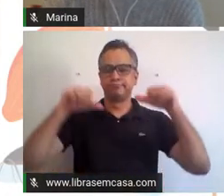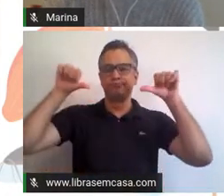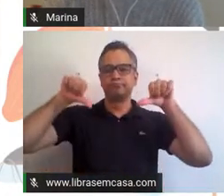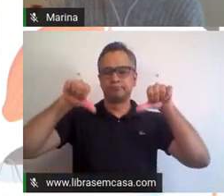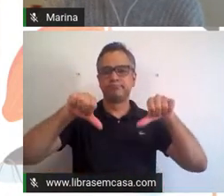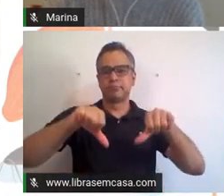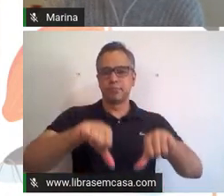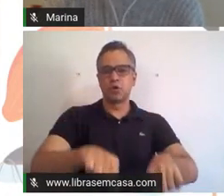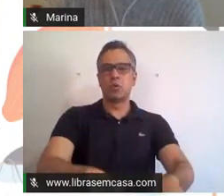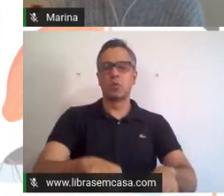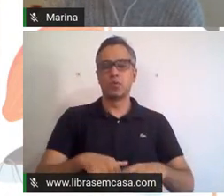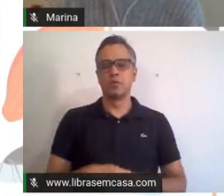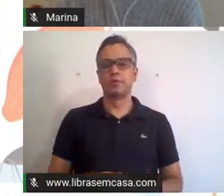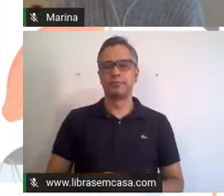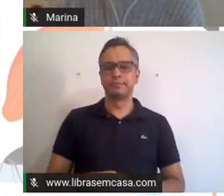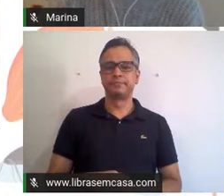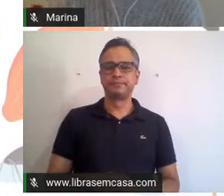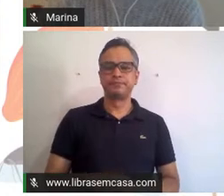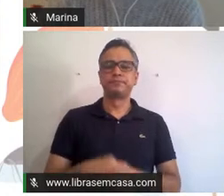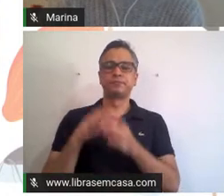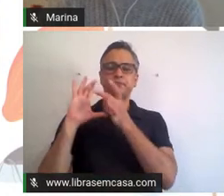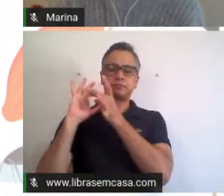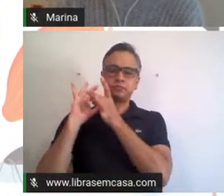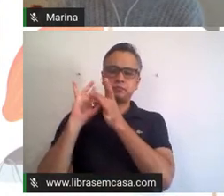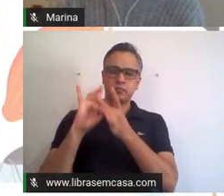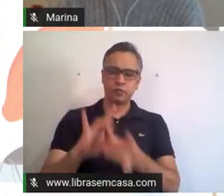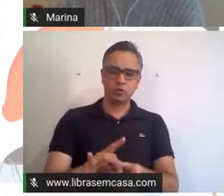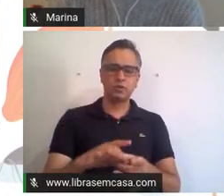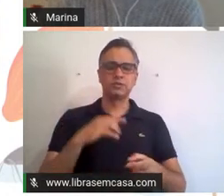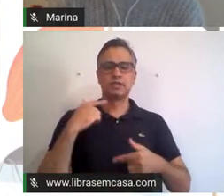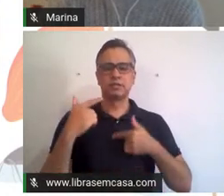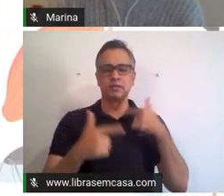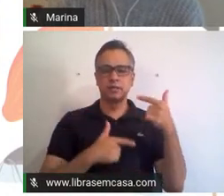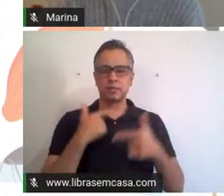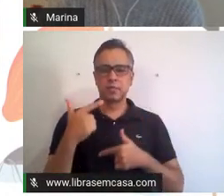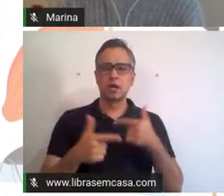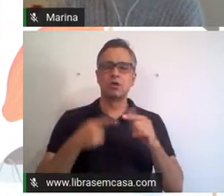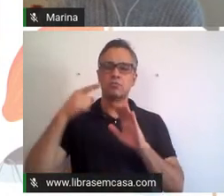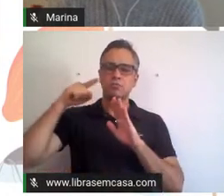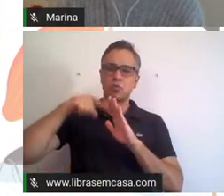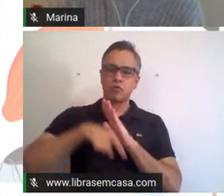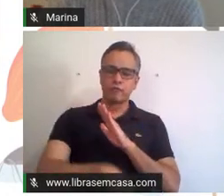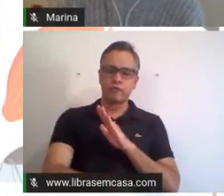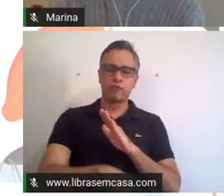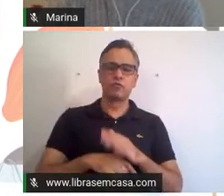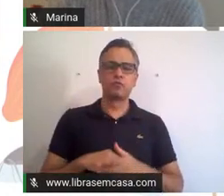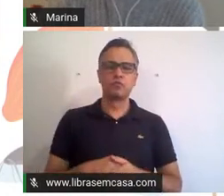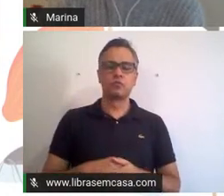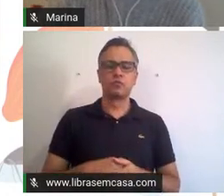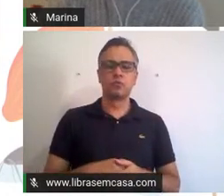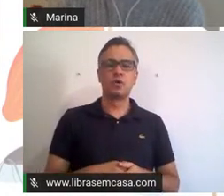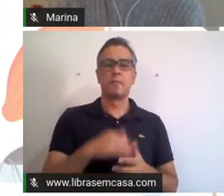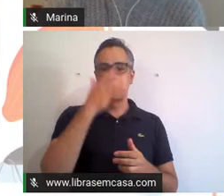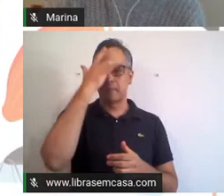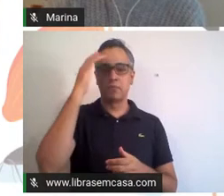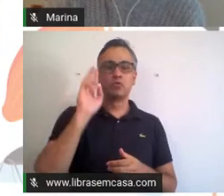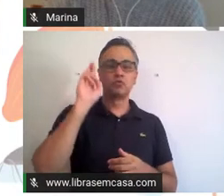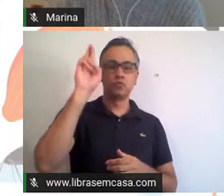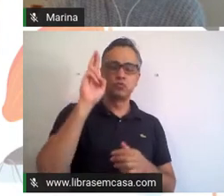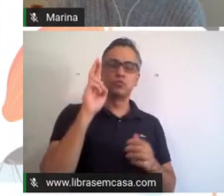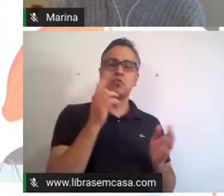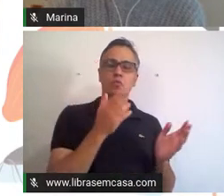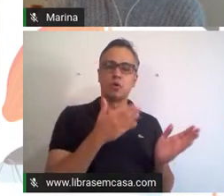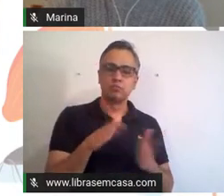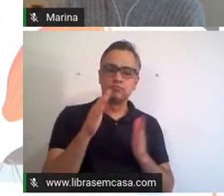contexto hay un trabajo muy profundo hecho de productores y productoras de